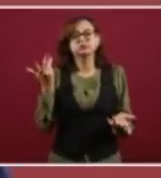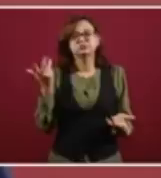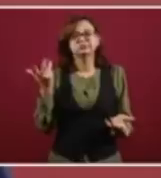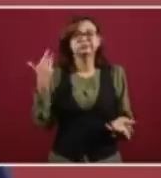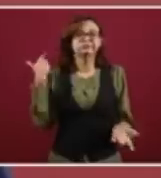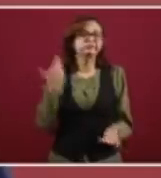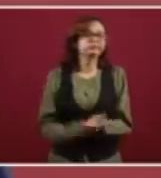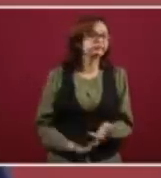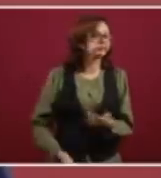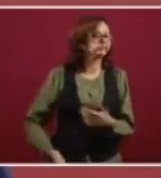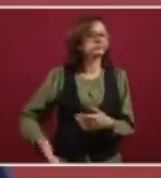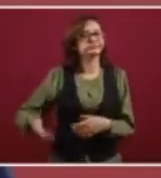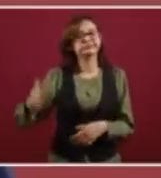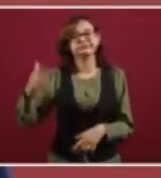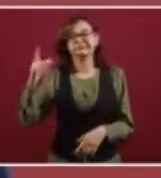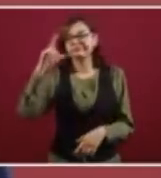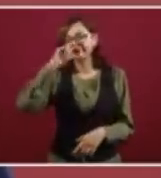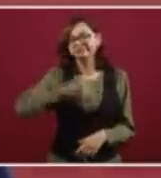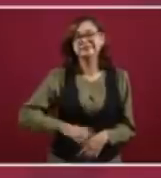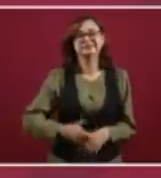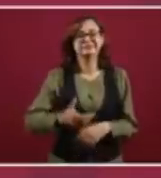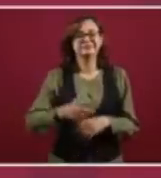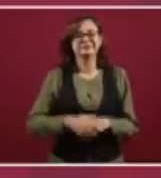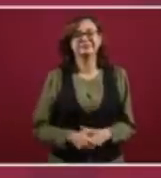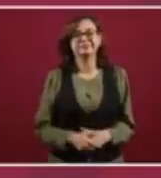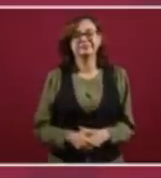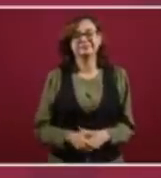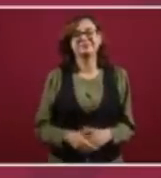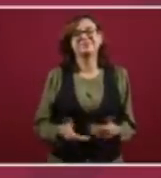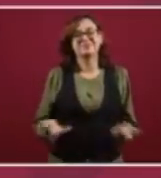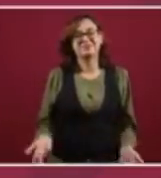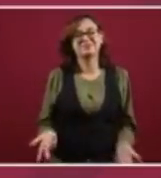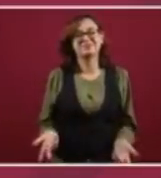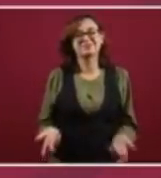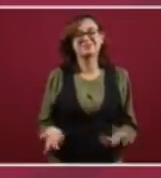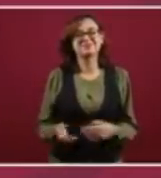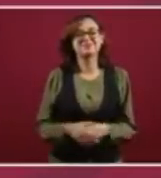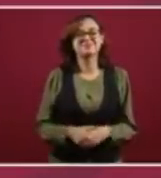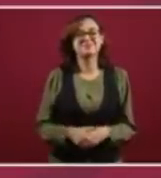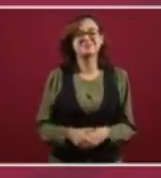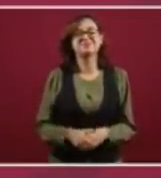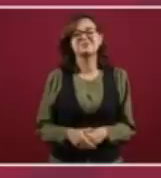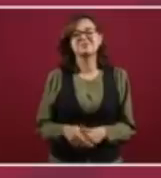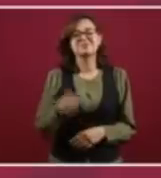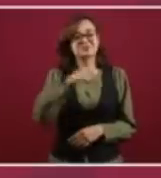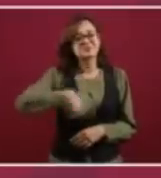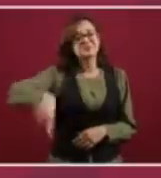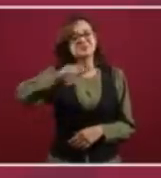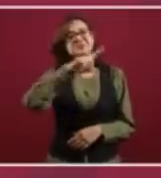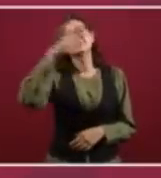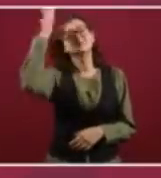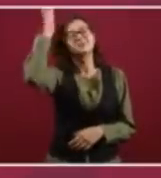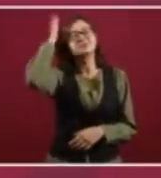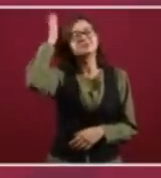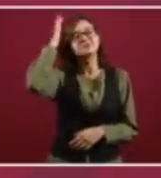riega, ¿sí? Entonces, por eso a los dirigentes hay